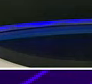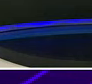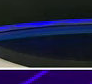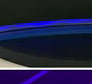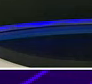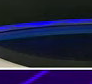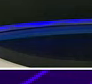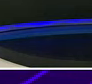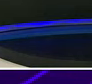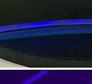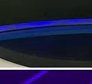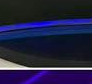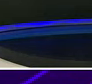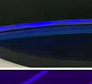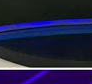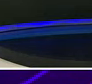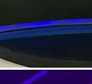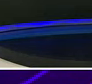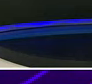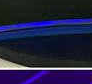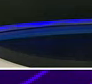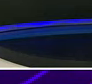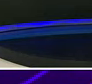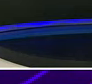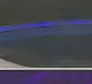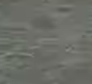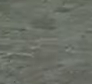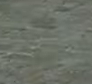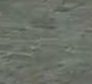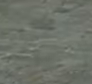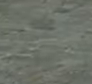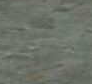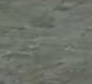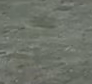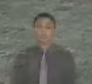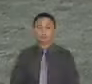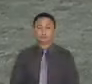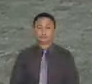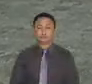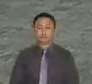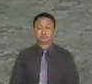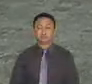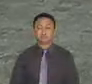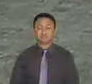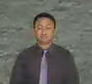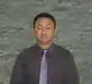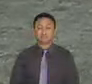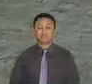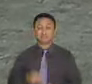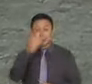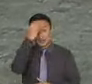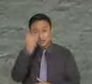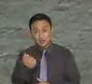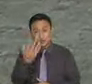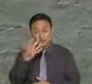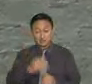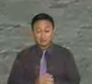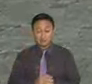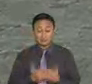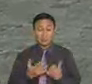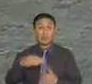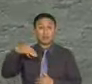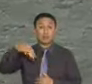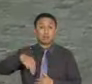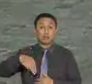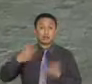qué tal Diana Roberto centrales amigos televidentes muy buenos días Así es Yo estoy muy bien acompañada porque en este martes cuando